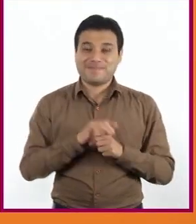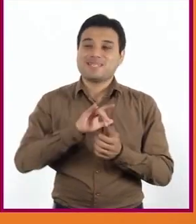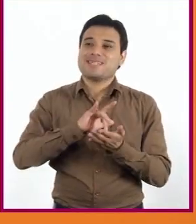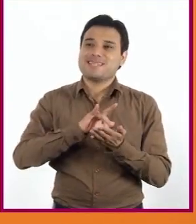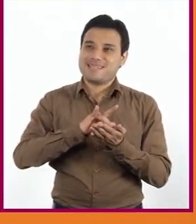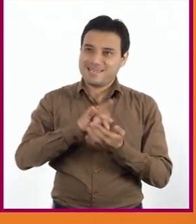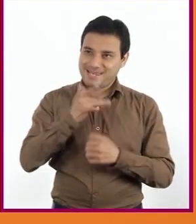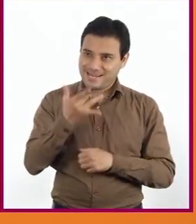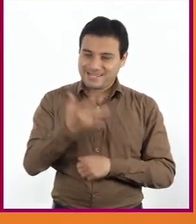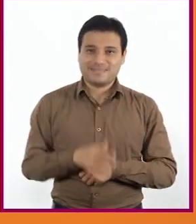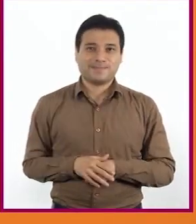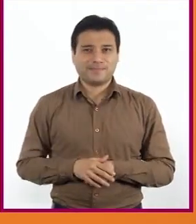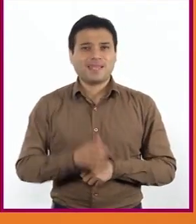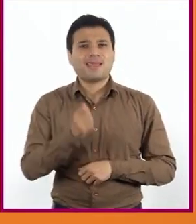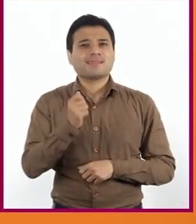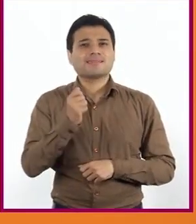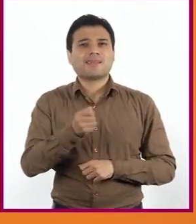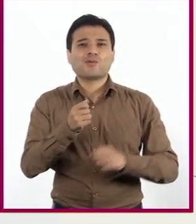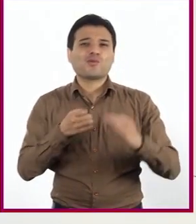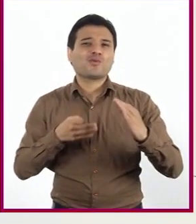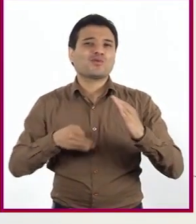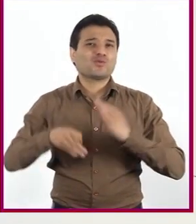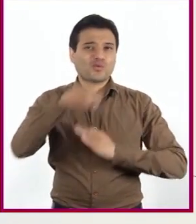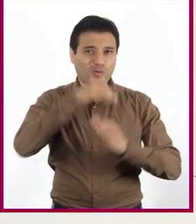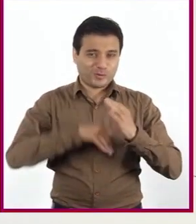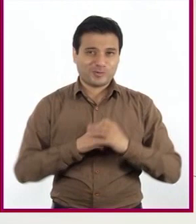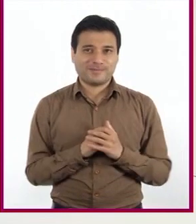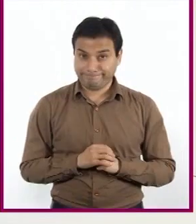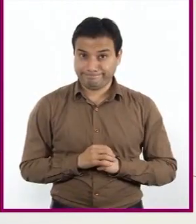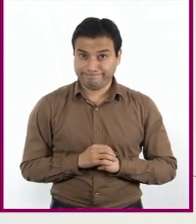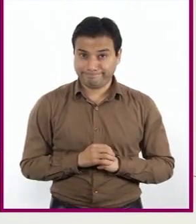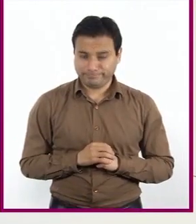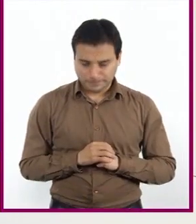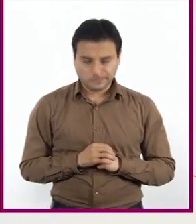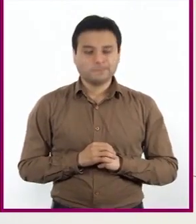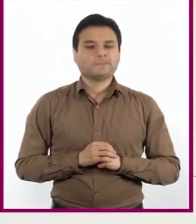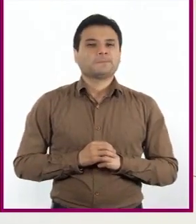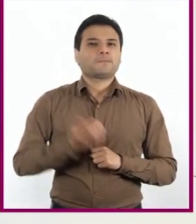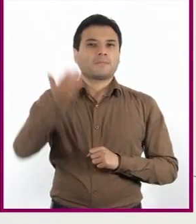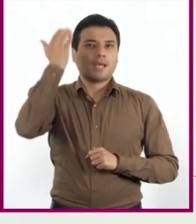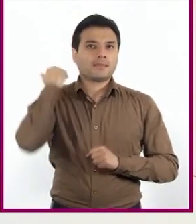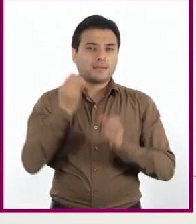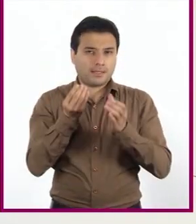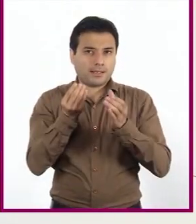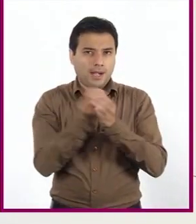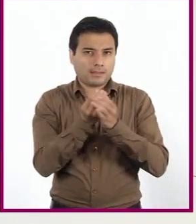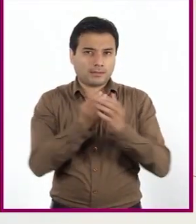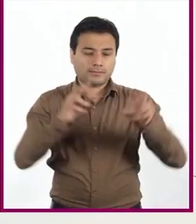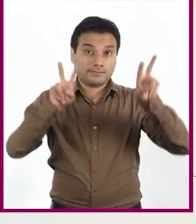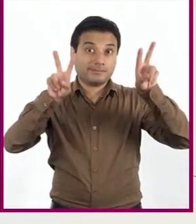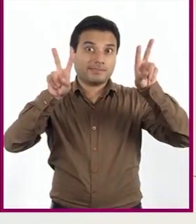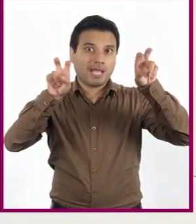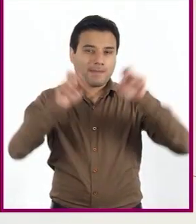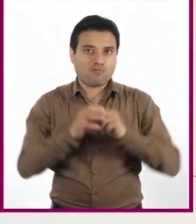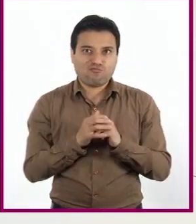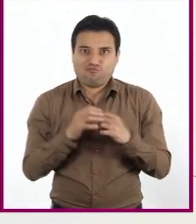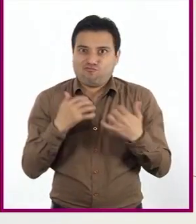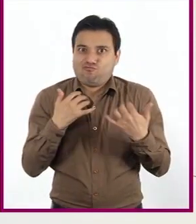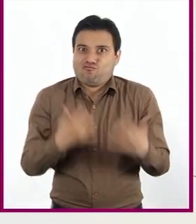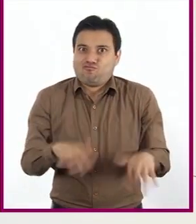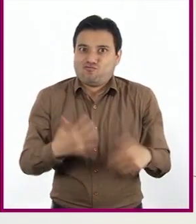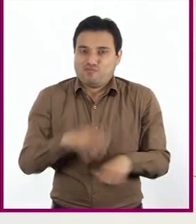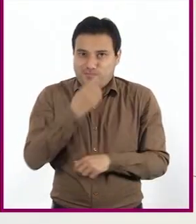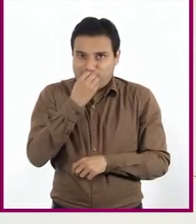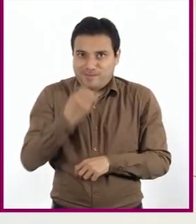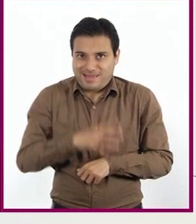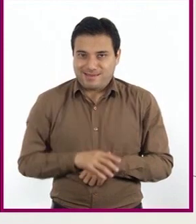Karina. Un saludo a todas y todos. En la sesión anterior abordamos un tema fascinante, la cultura